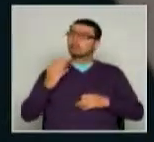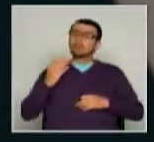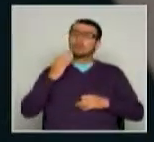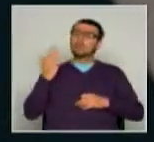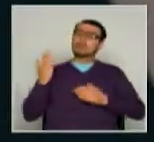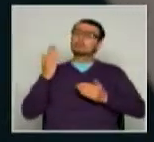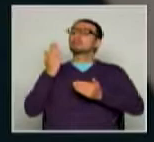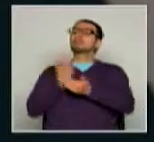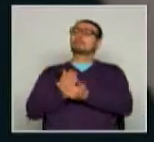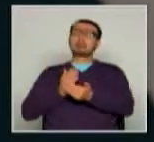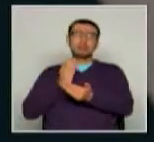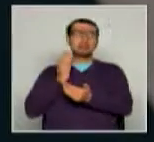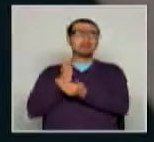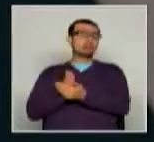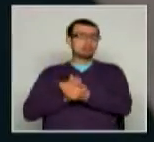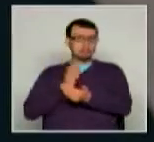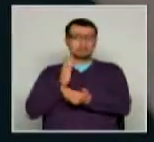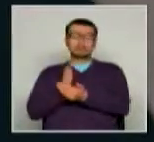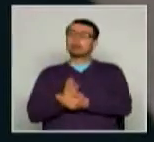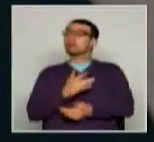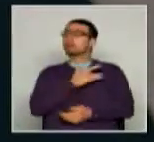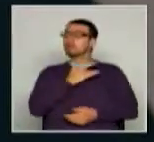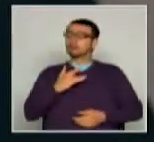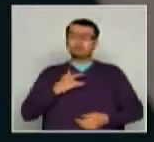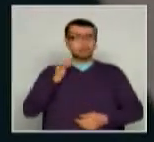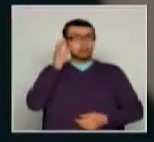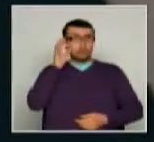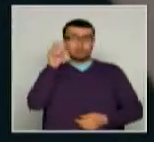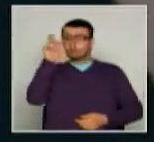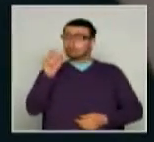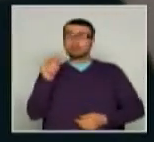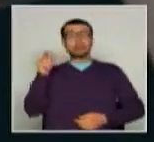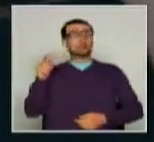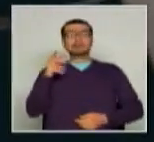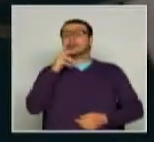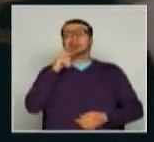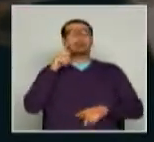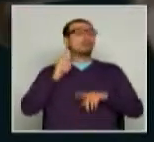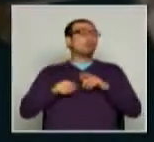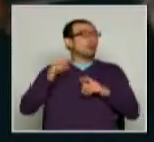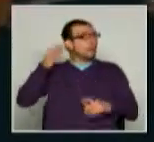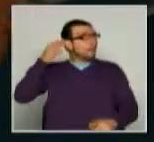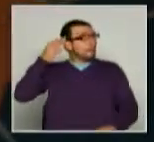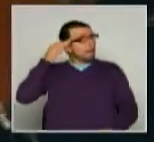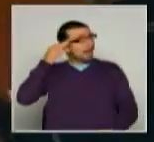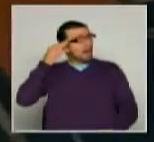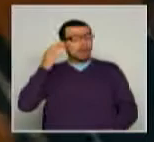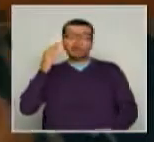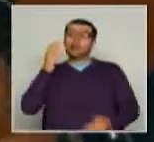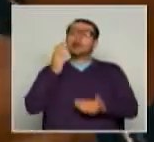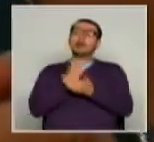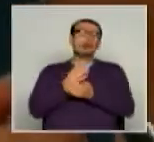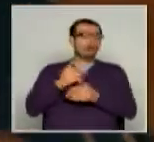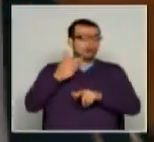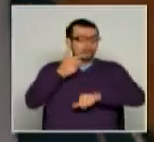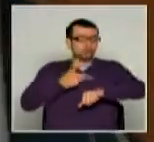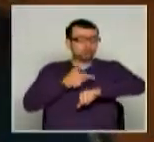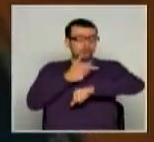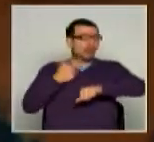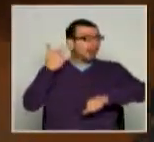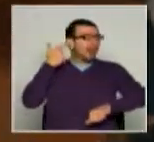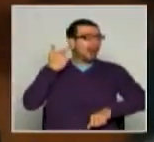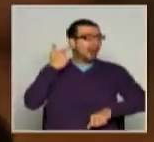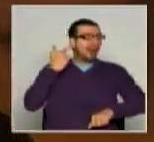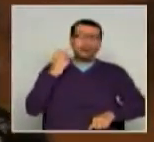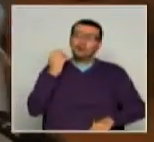este tipo de terapia en el caso de que la persona no pueda tener la chincheta o el balincito para tenerlo